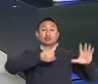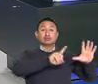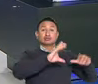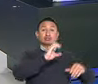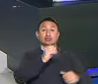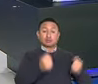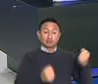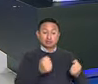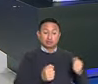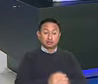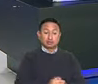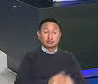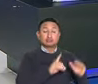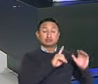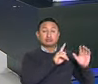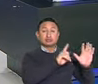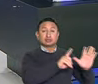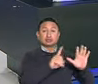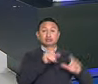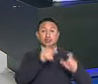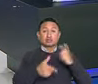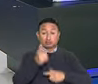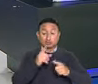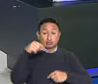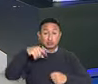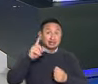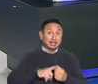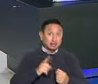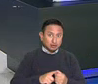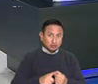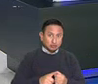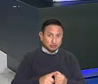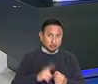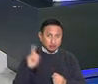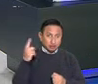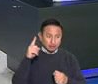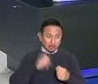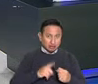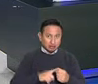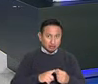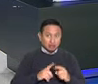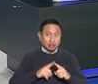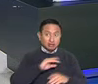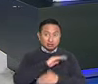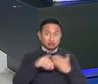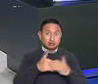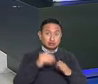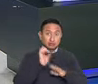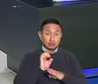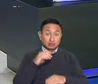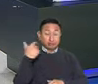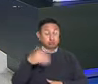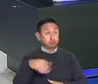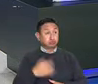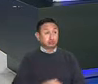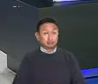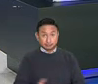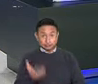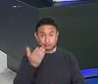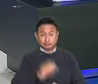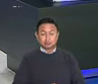autos, 666 liberadores. Esto es la ciudad de Quito, ¿no? Sí, o sea, datos, a nivel nacional también tenemos datos realmente alarmantes. Increíble realmente,